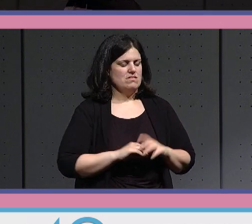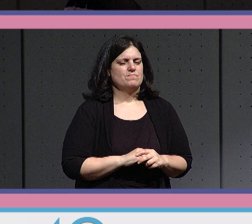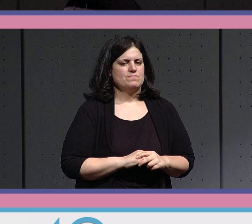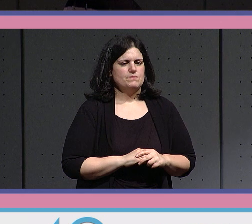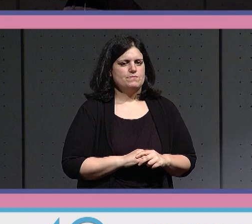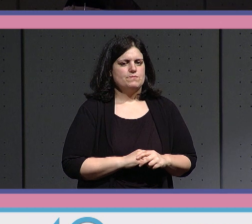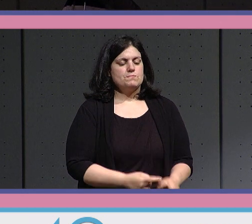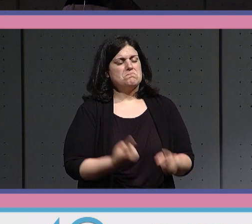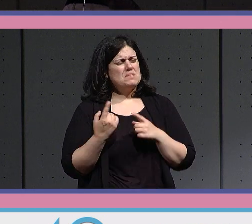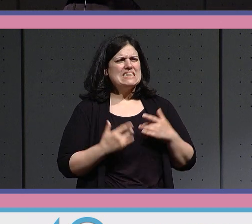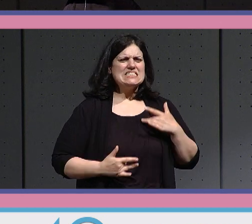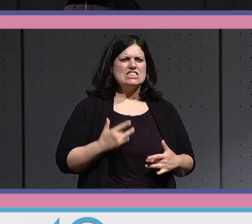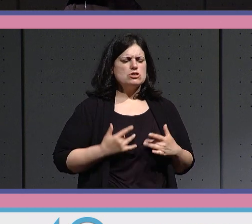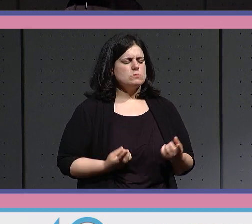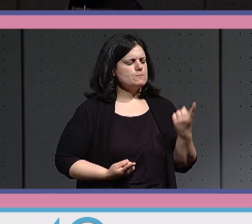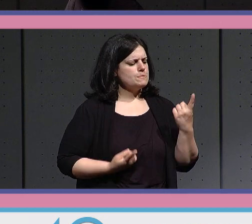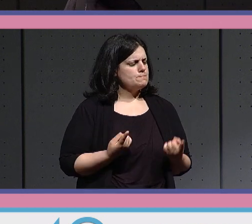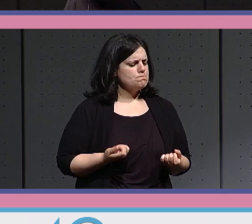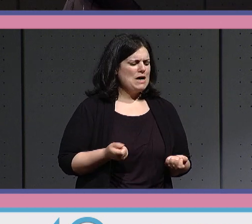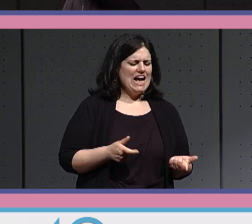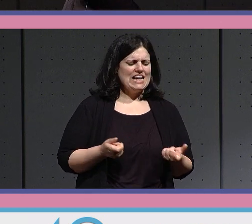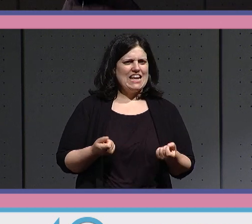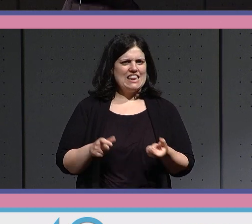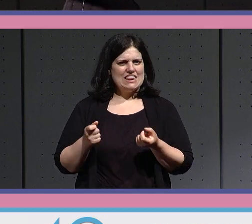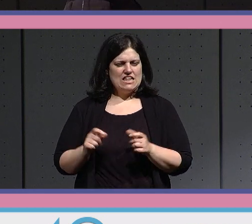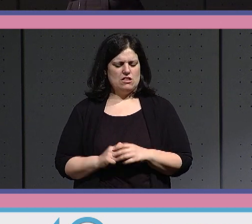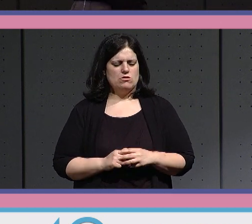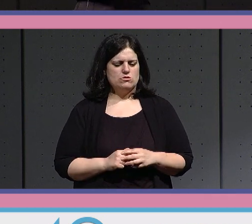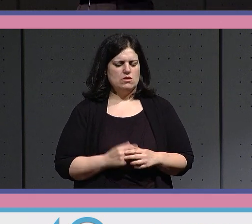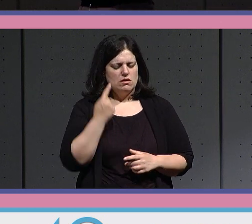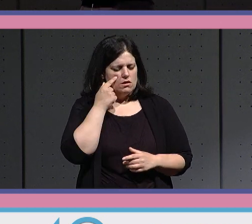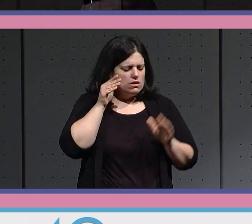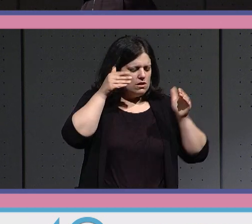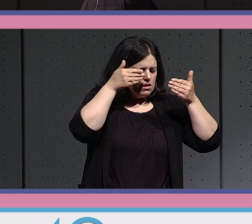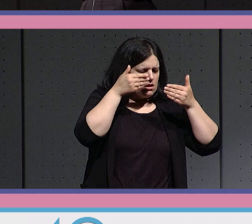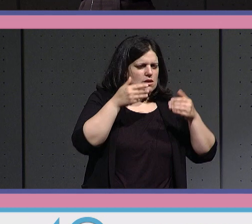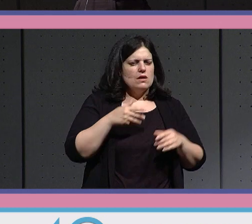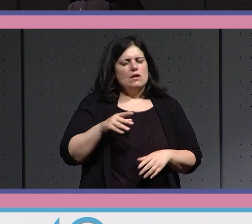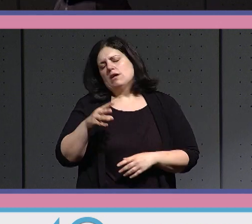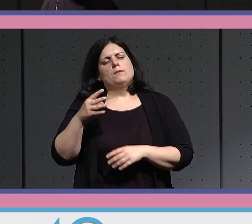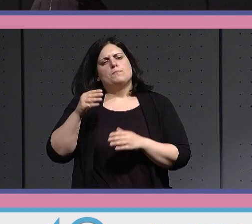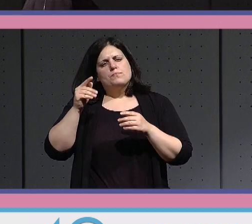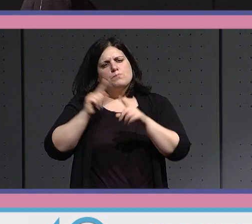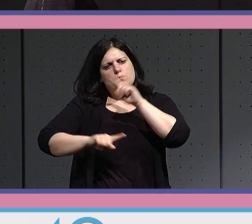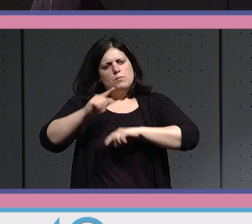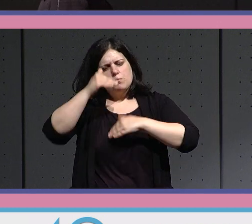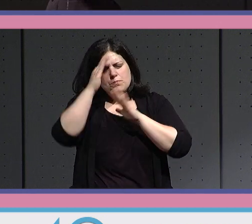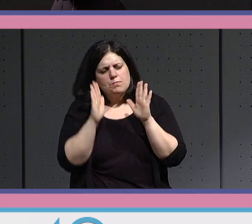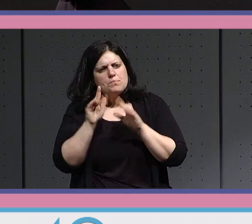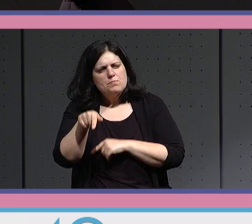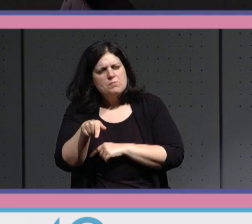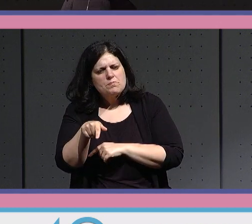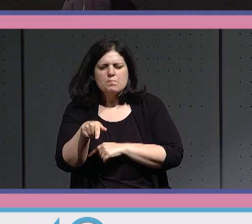los síntomas se parecen, es decir, no es fácil ir a los síntomas propios del TDAH. Lógicamente, si encontramos los